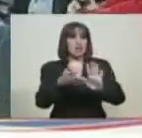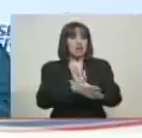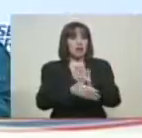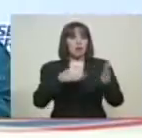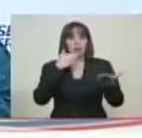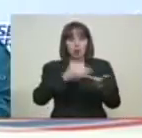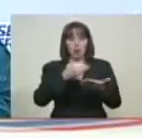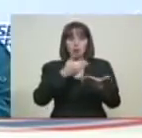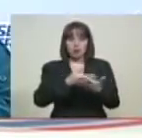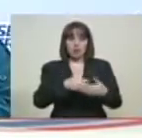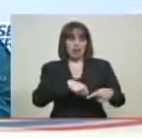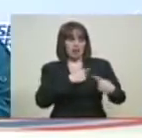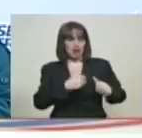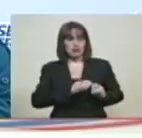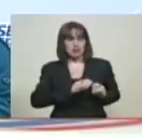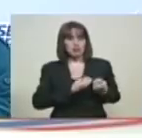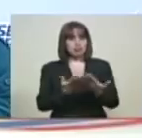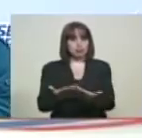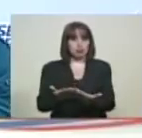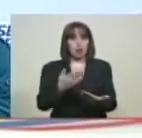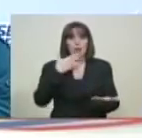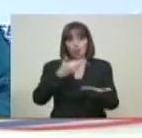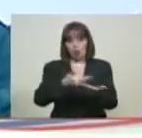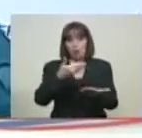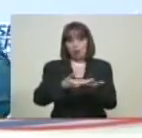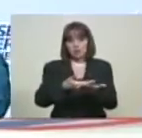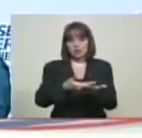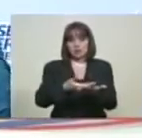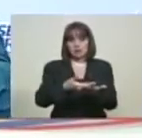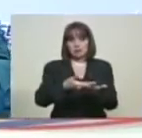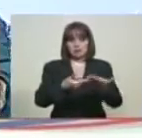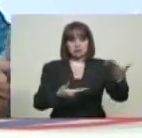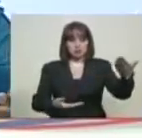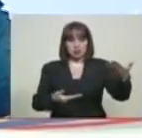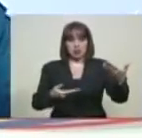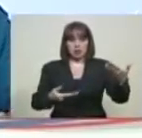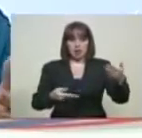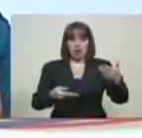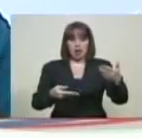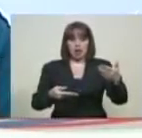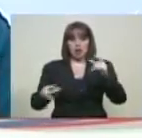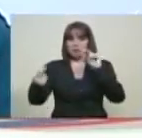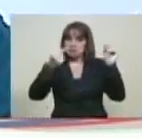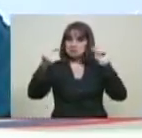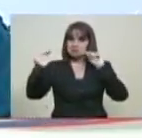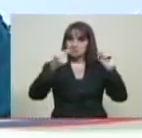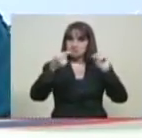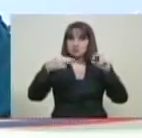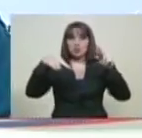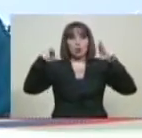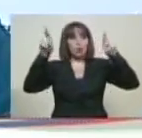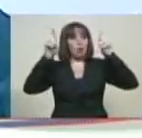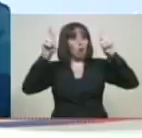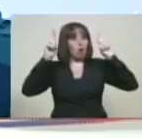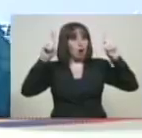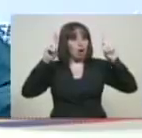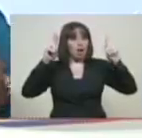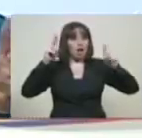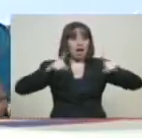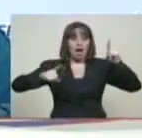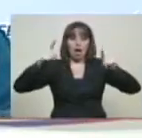lo planteo de esa forma desde mi corazón lo pongo sobre la mesa ojalá haya un conjunto de